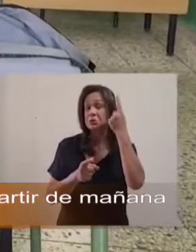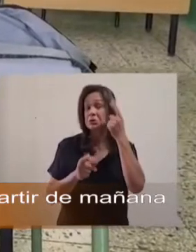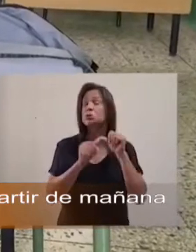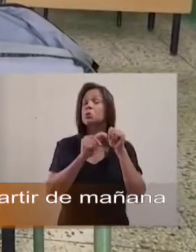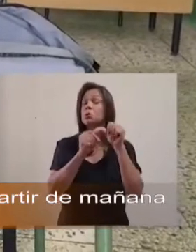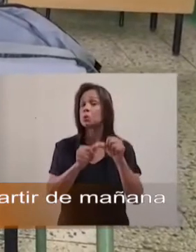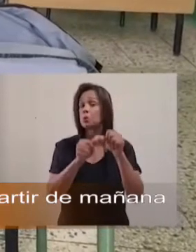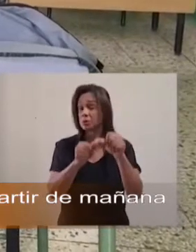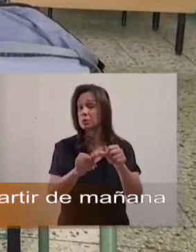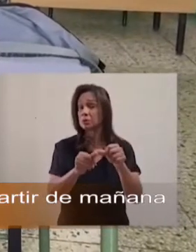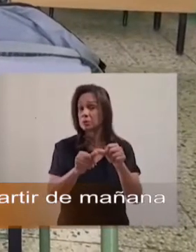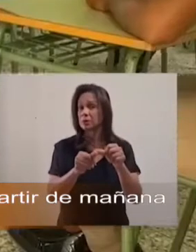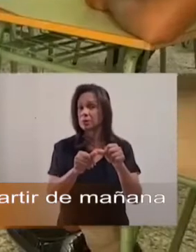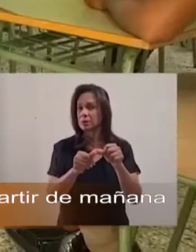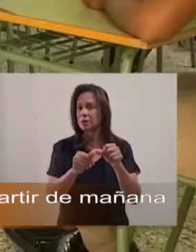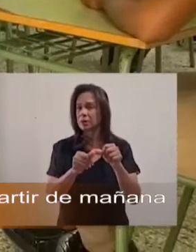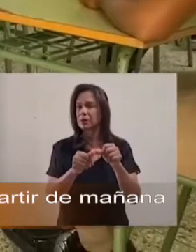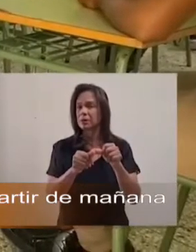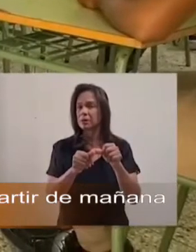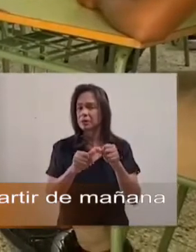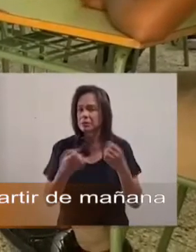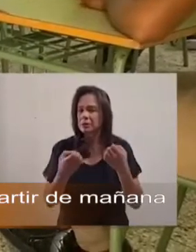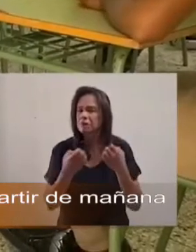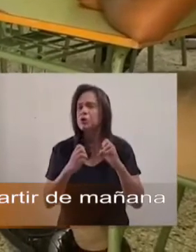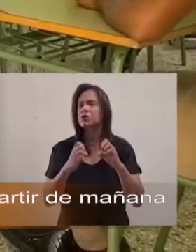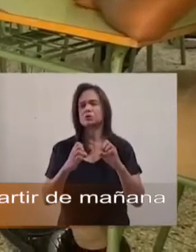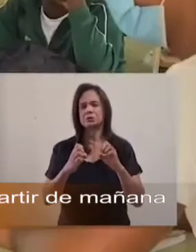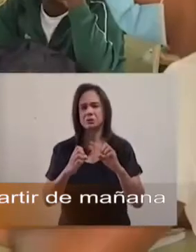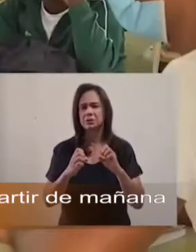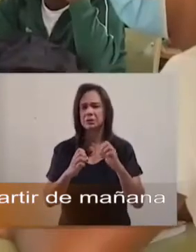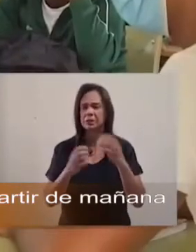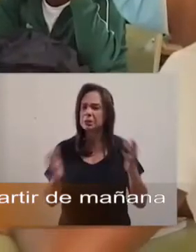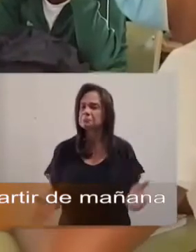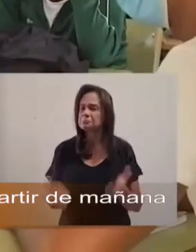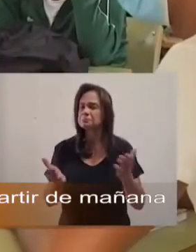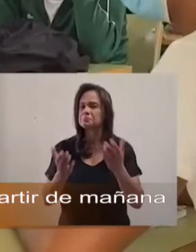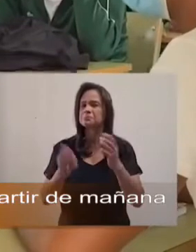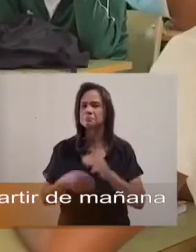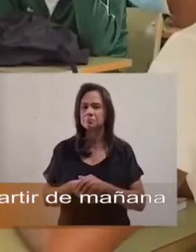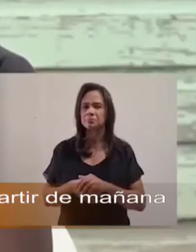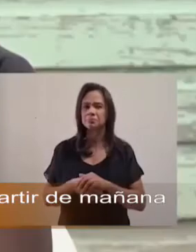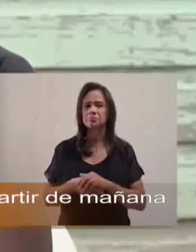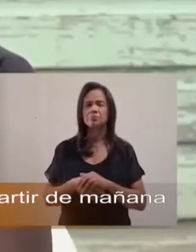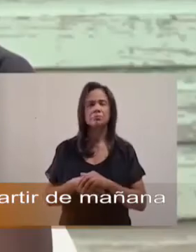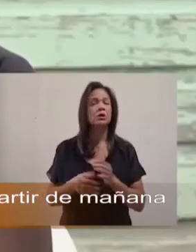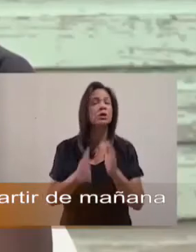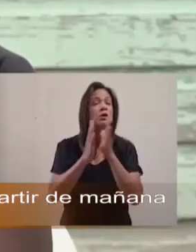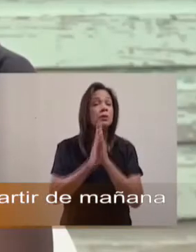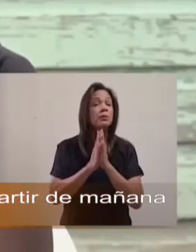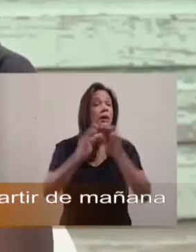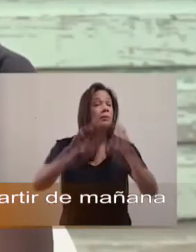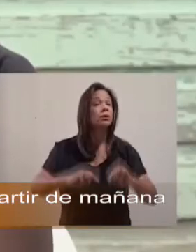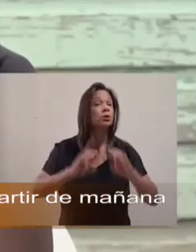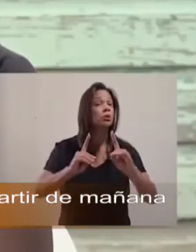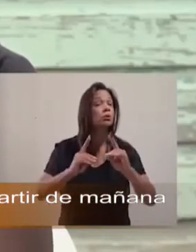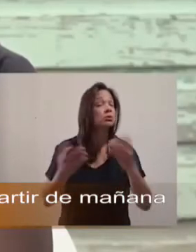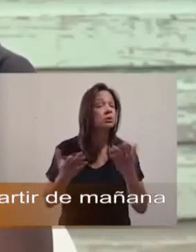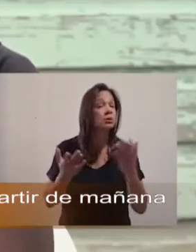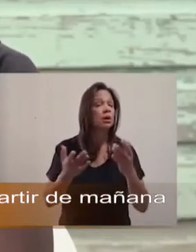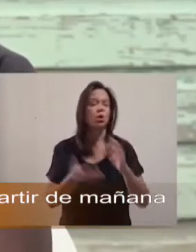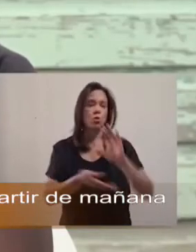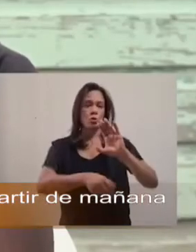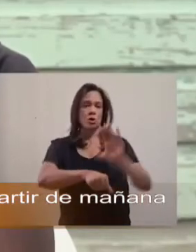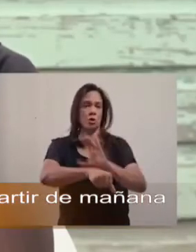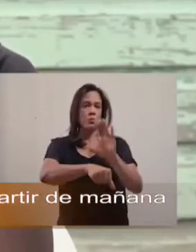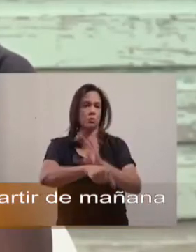No sé si tenemos audio con esas imágenes. No tenemos audio. Ok, adelante, Yerjan La Antigua. Miren, yo quiero que por favor el equipo de producción